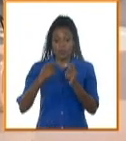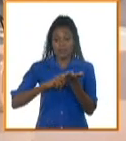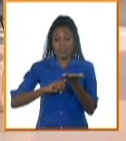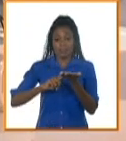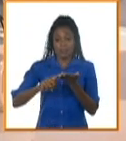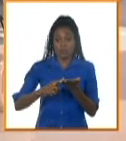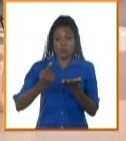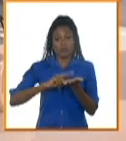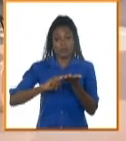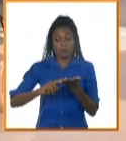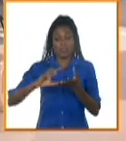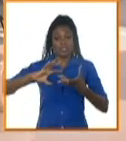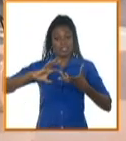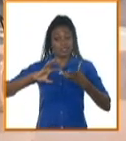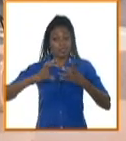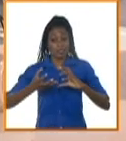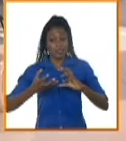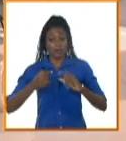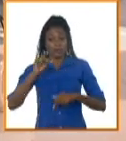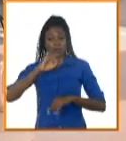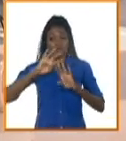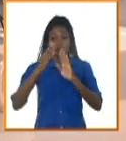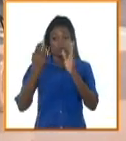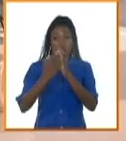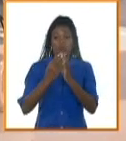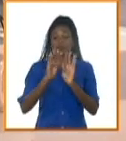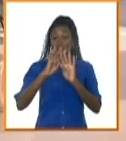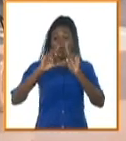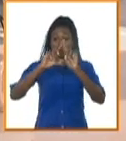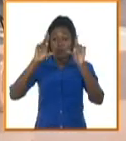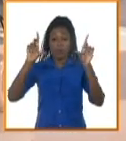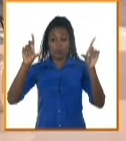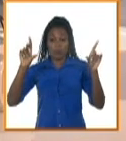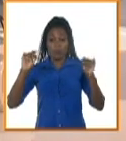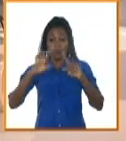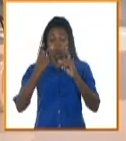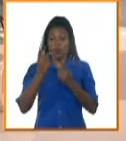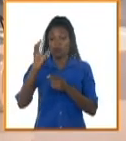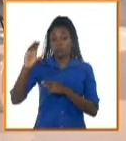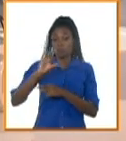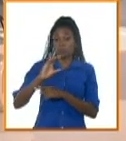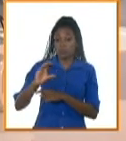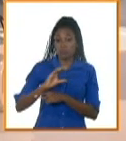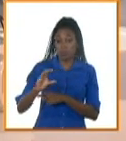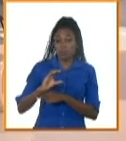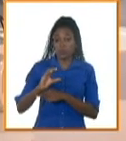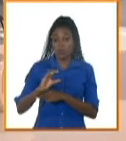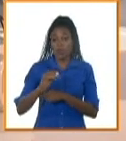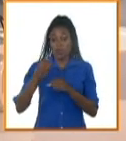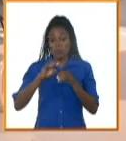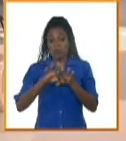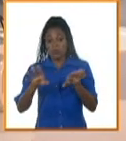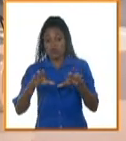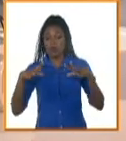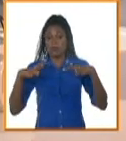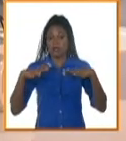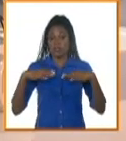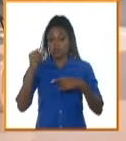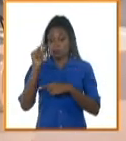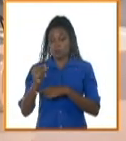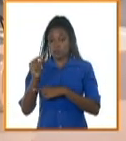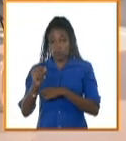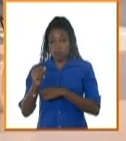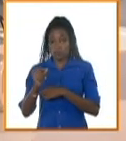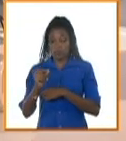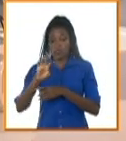decían una semana compleja ustedes están en todo el país están los salarios está la salida de las personas en vacaciones por supuesto